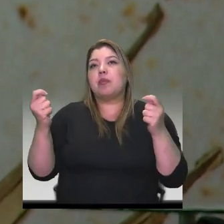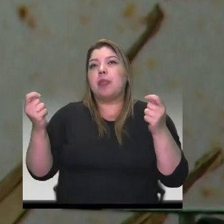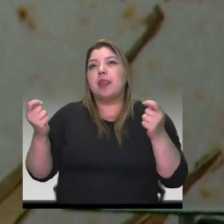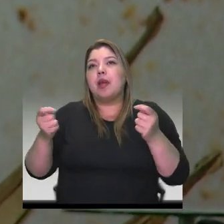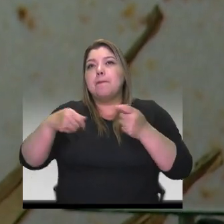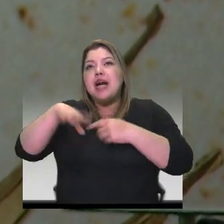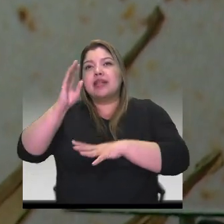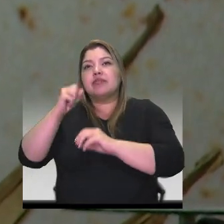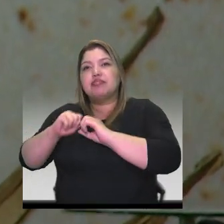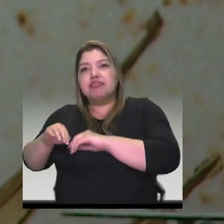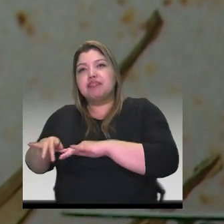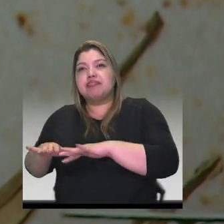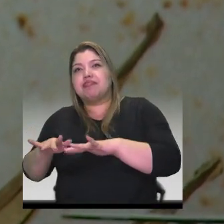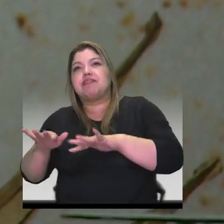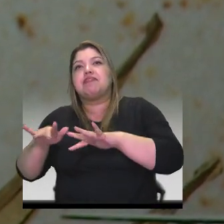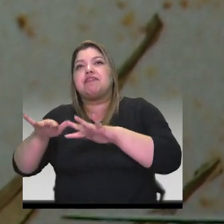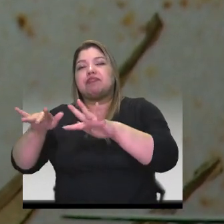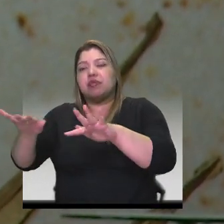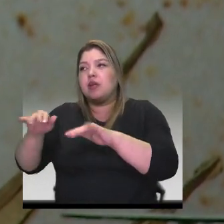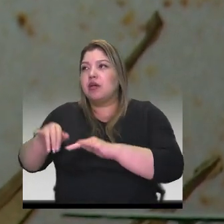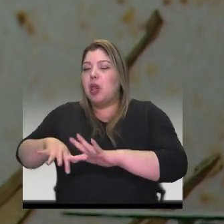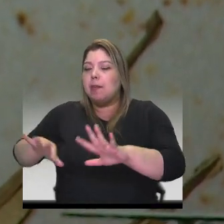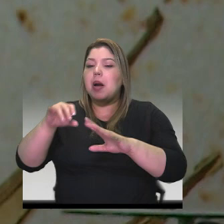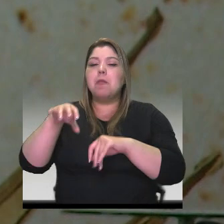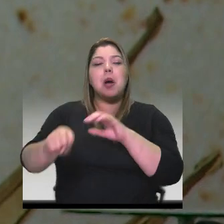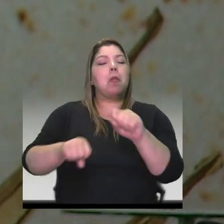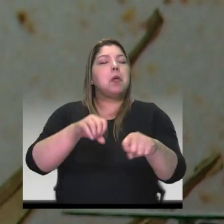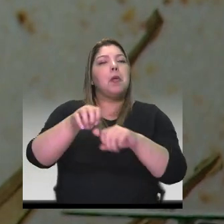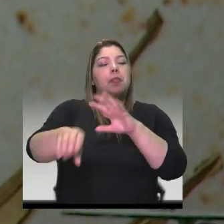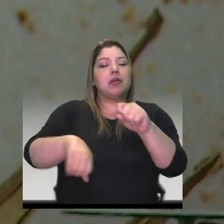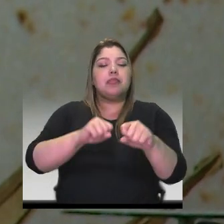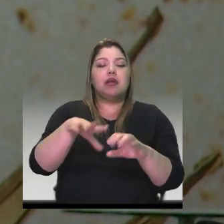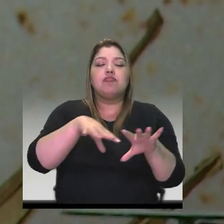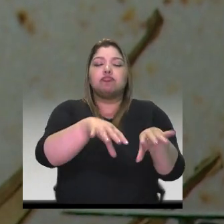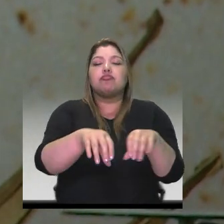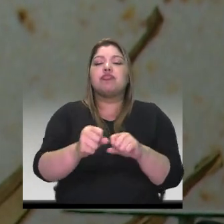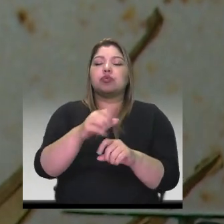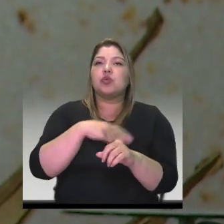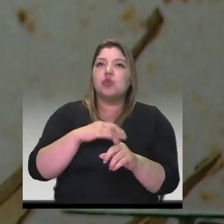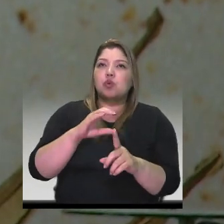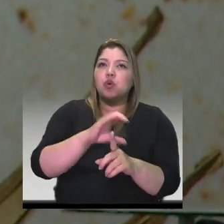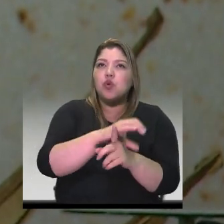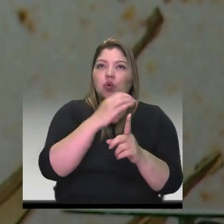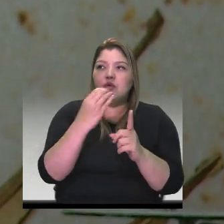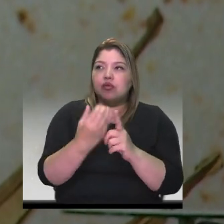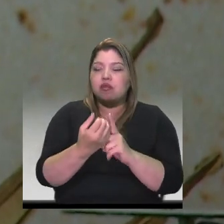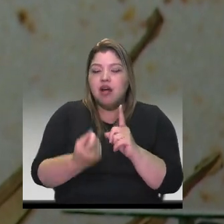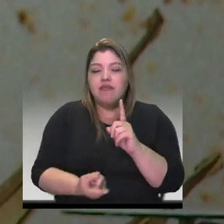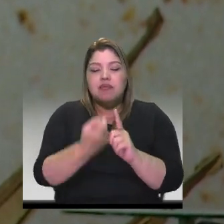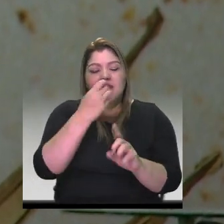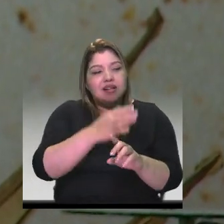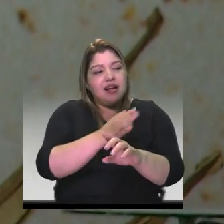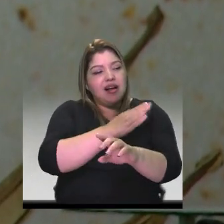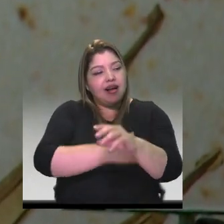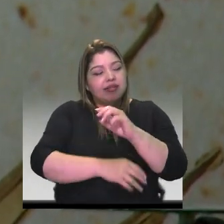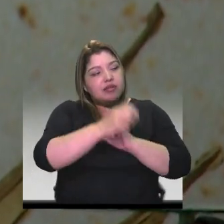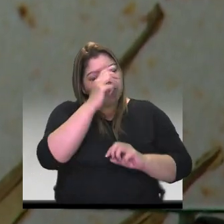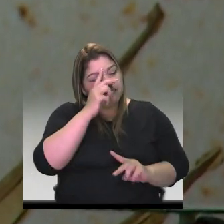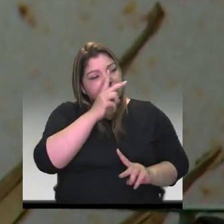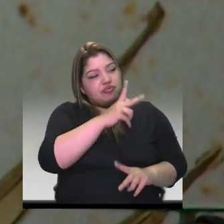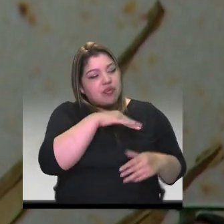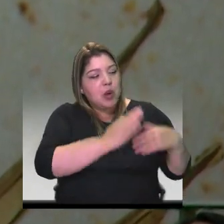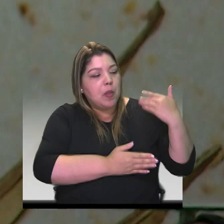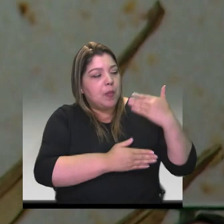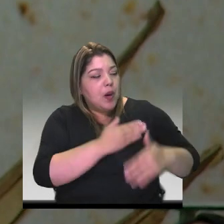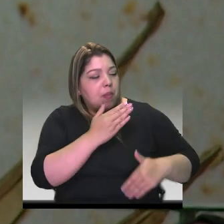masiva empieza a hacer esa apropiación cultural sin honrar esos procesos y